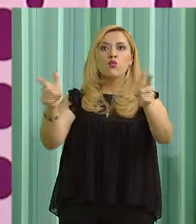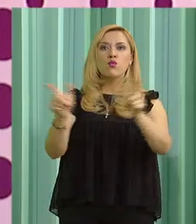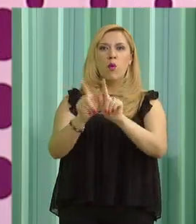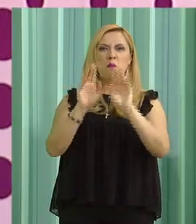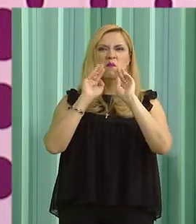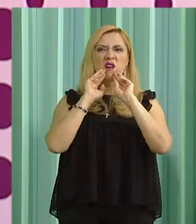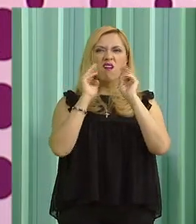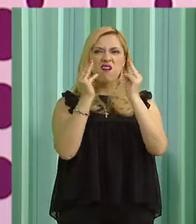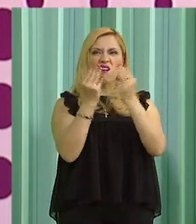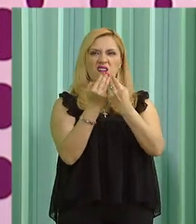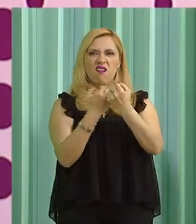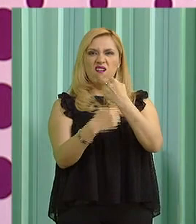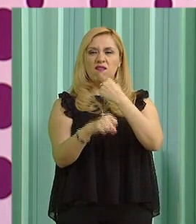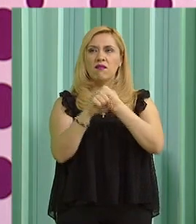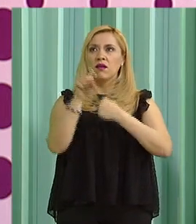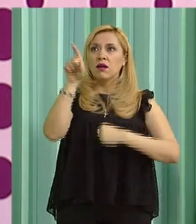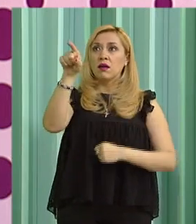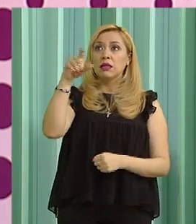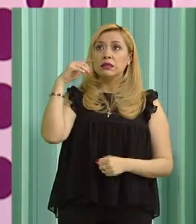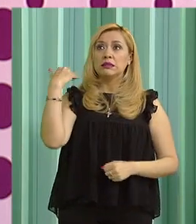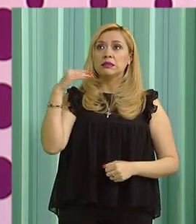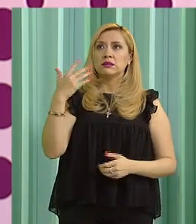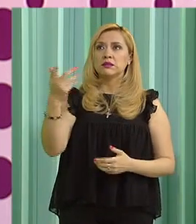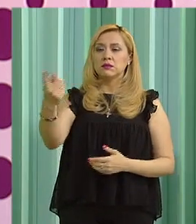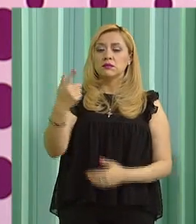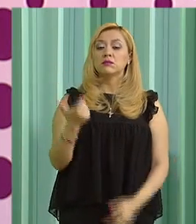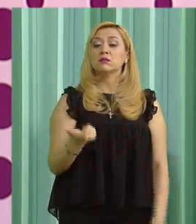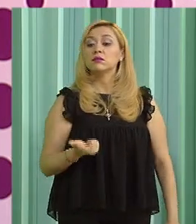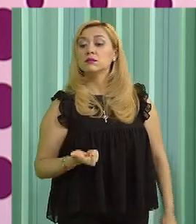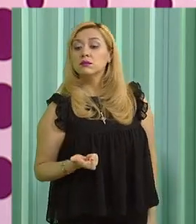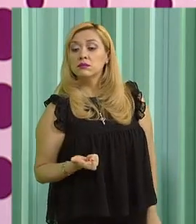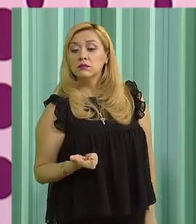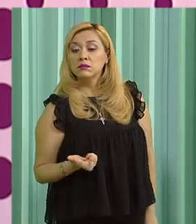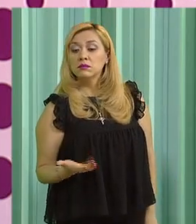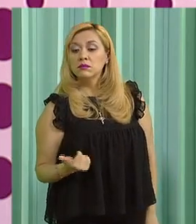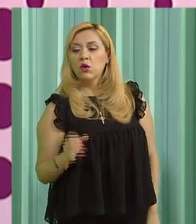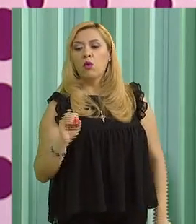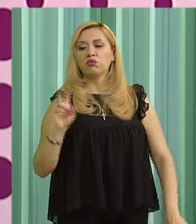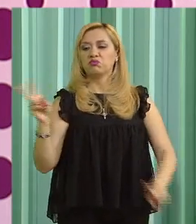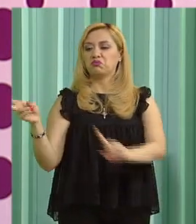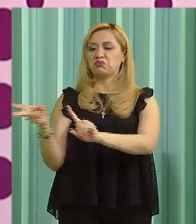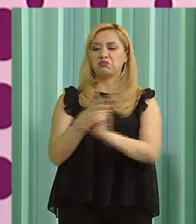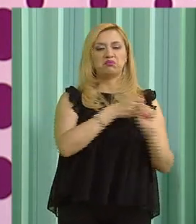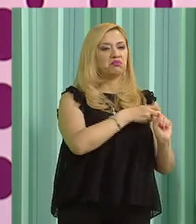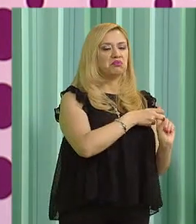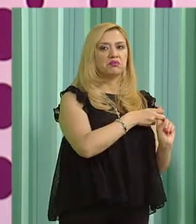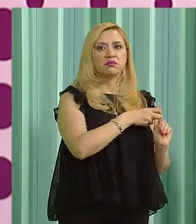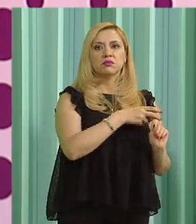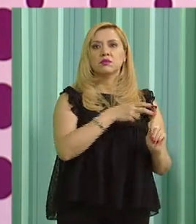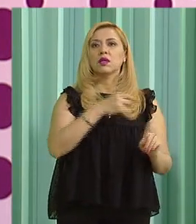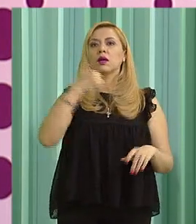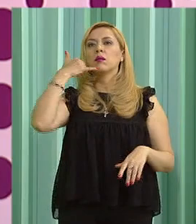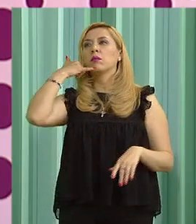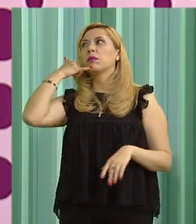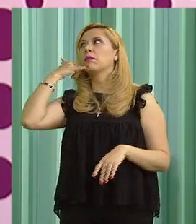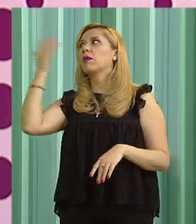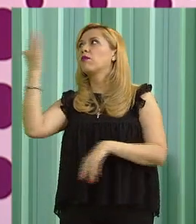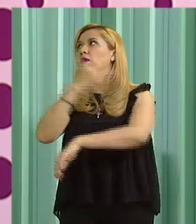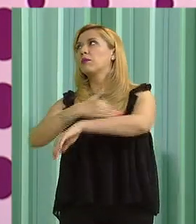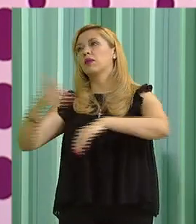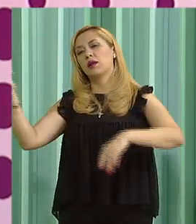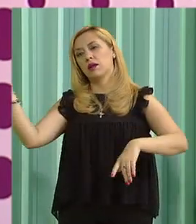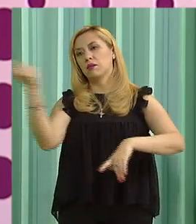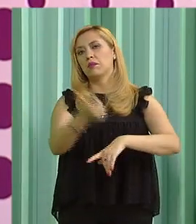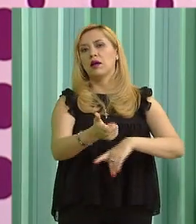organizados que los extorsionan o que los secuestran y piden a la familia dinero por su rescate.